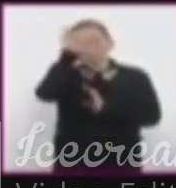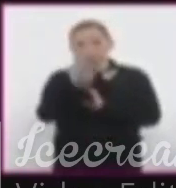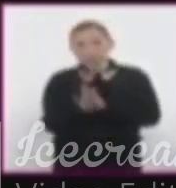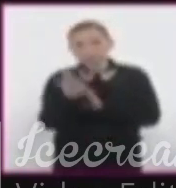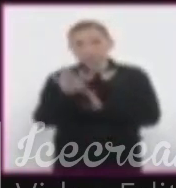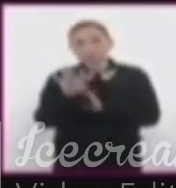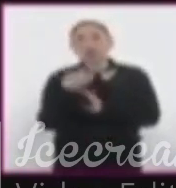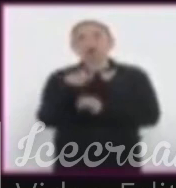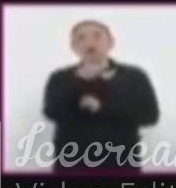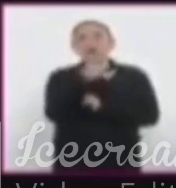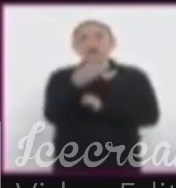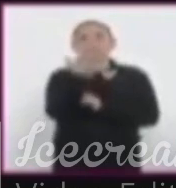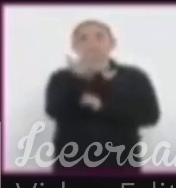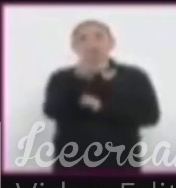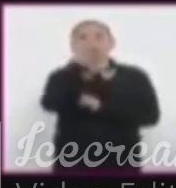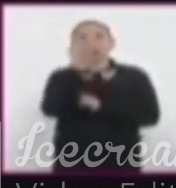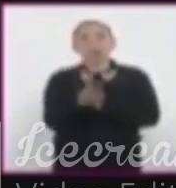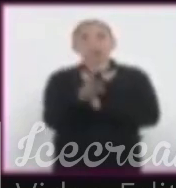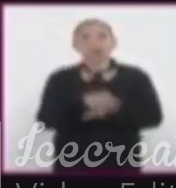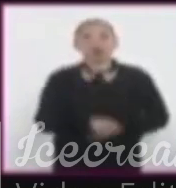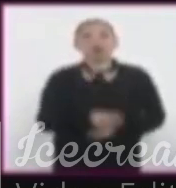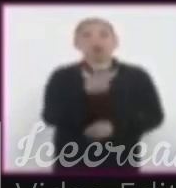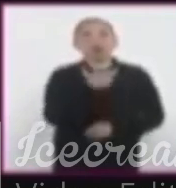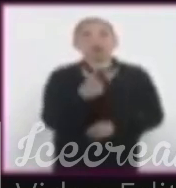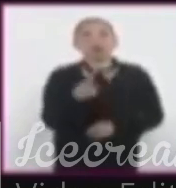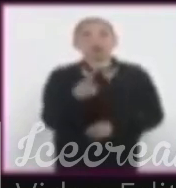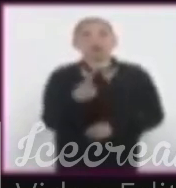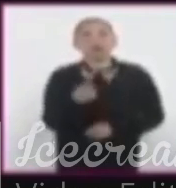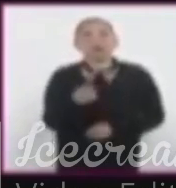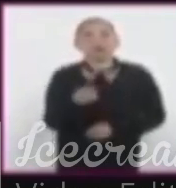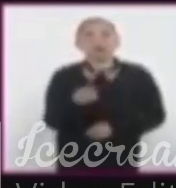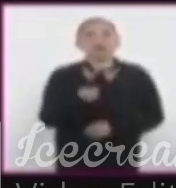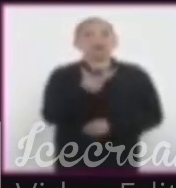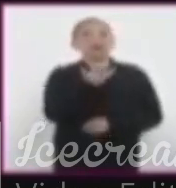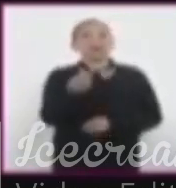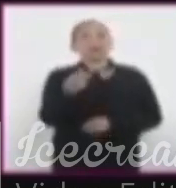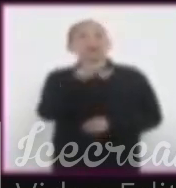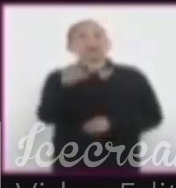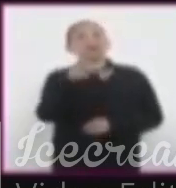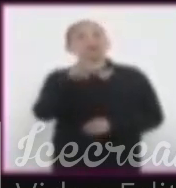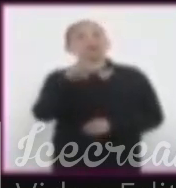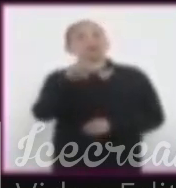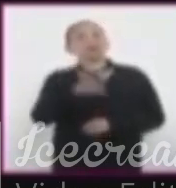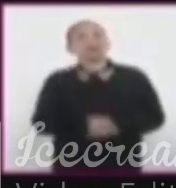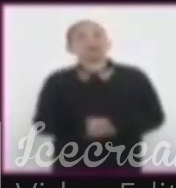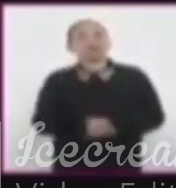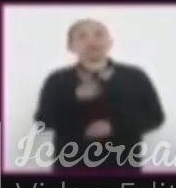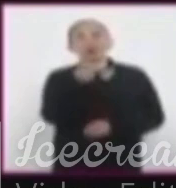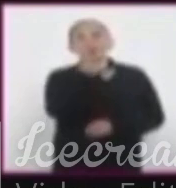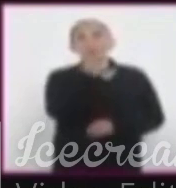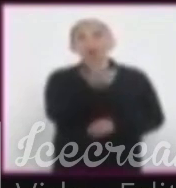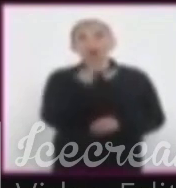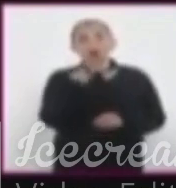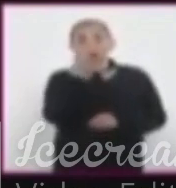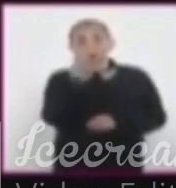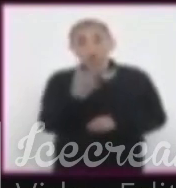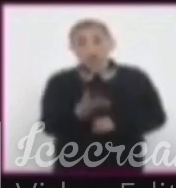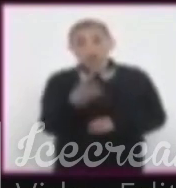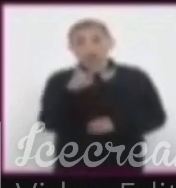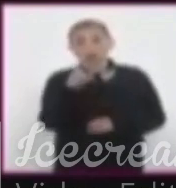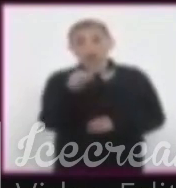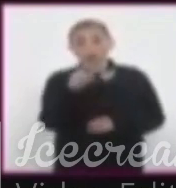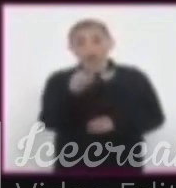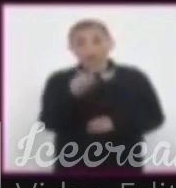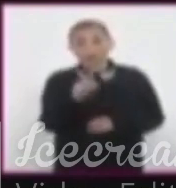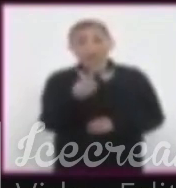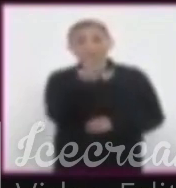100 es 125% de 80. 80 es 100% de 80. 100 es 1 y una cuarta parte de 80, así